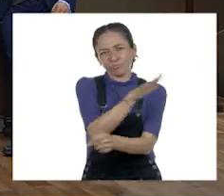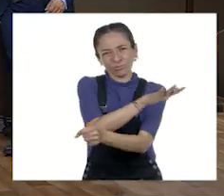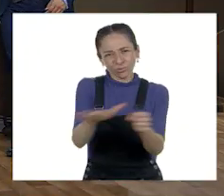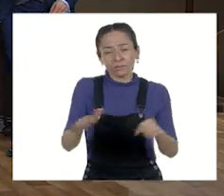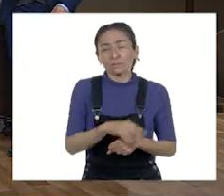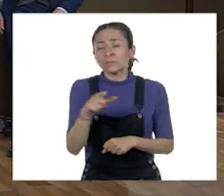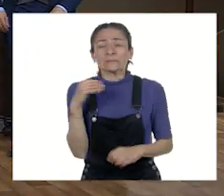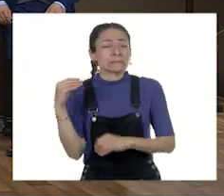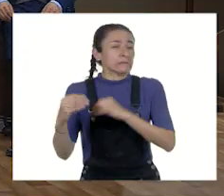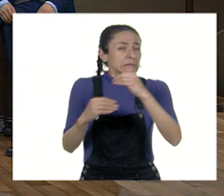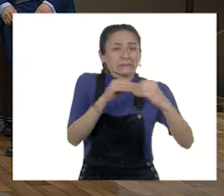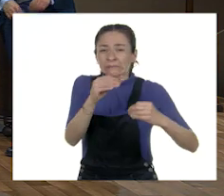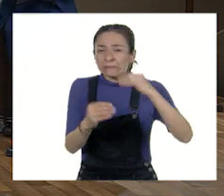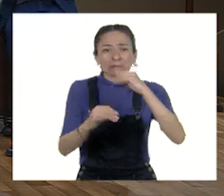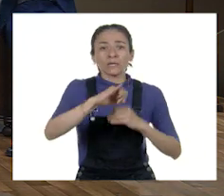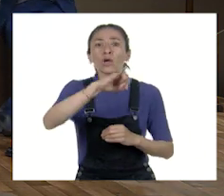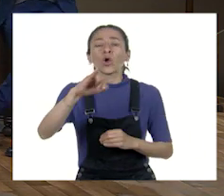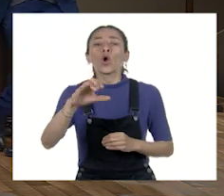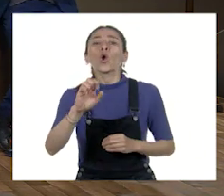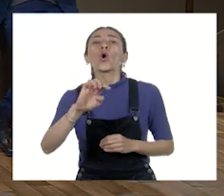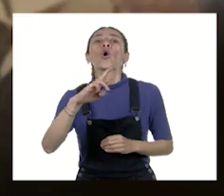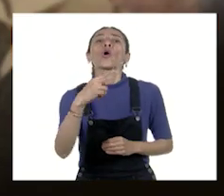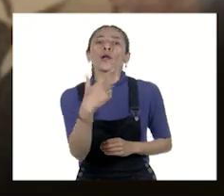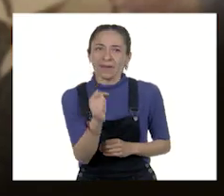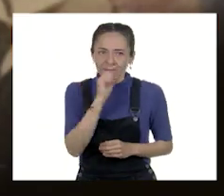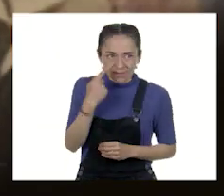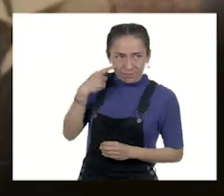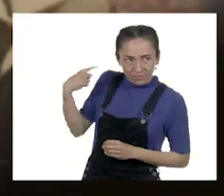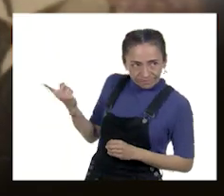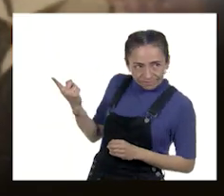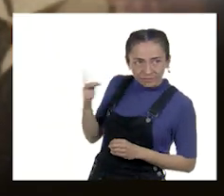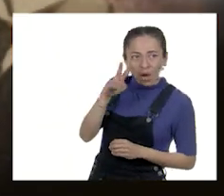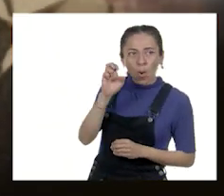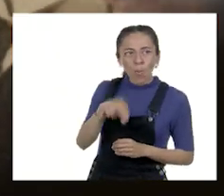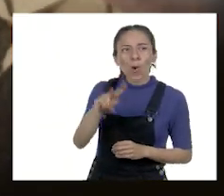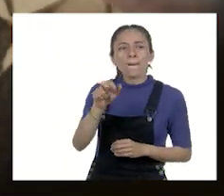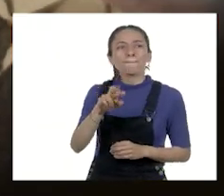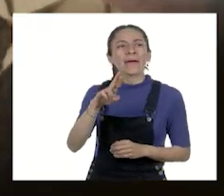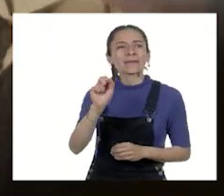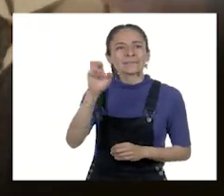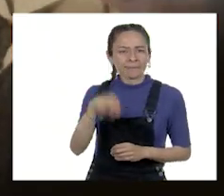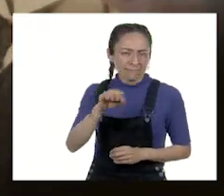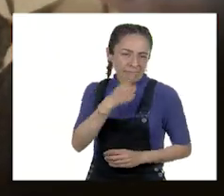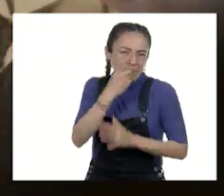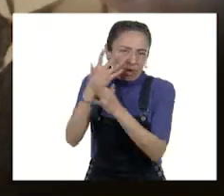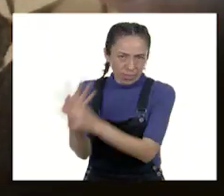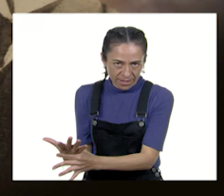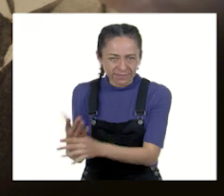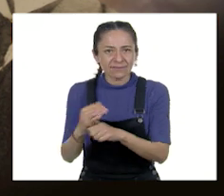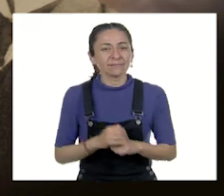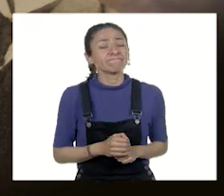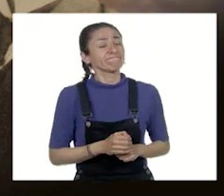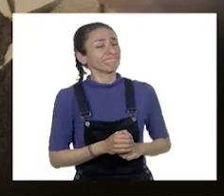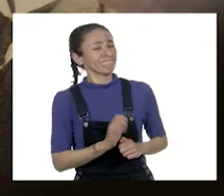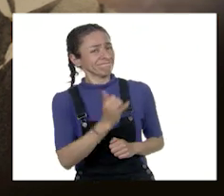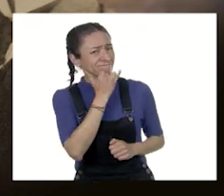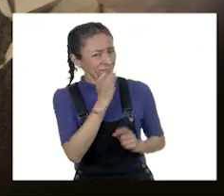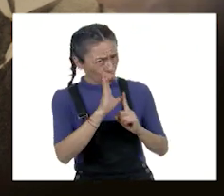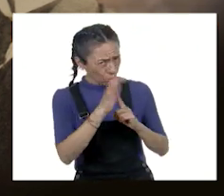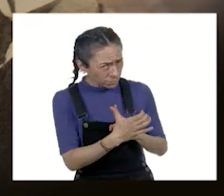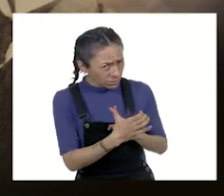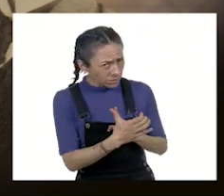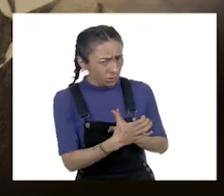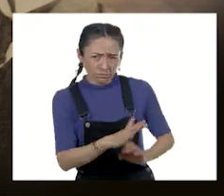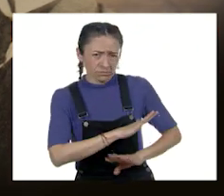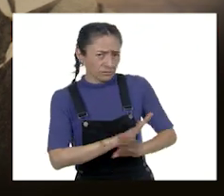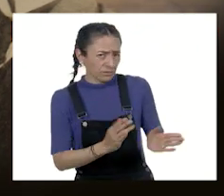diputado Jorge von Bersen dice: La comisión no puede de ninguna manera cambiar un dictamen que